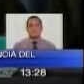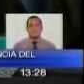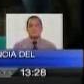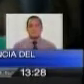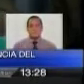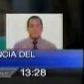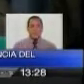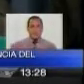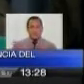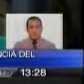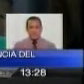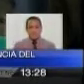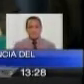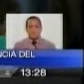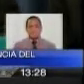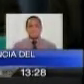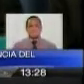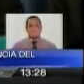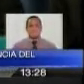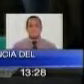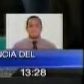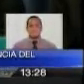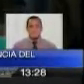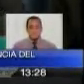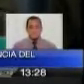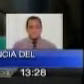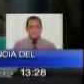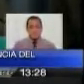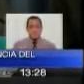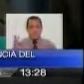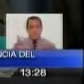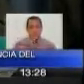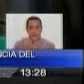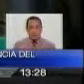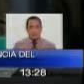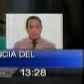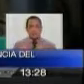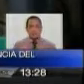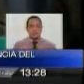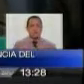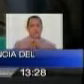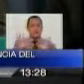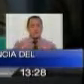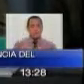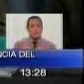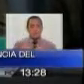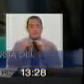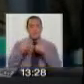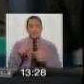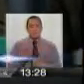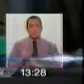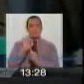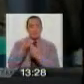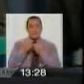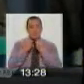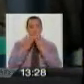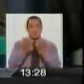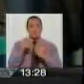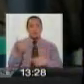Las reuniones que hemos tenido, todas han sido de dominio